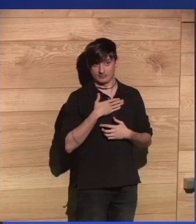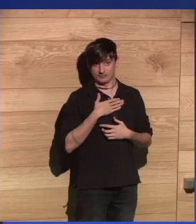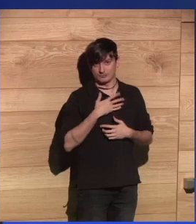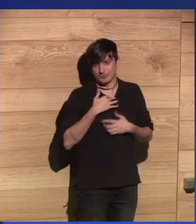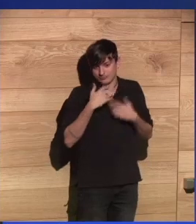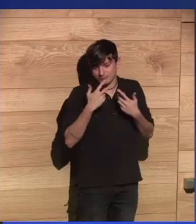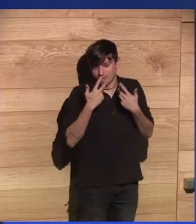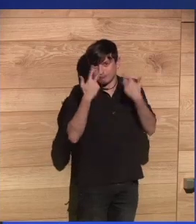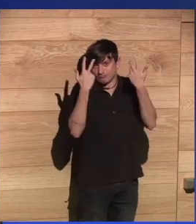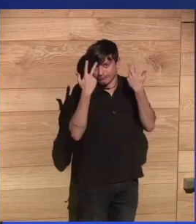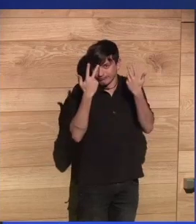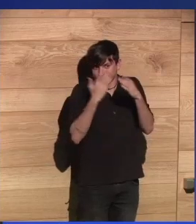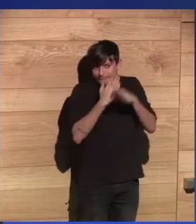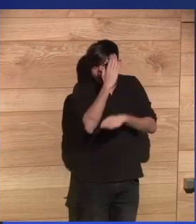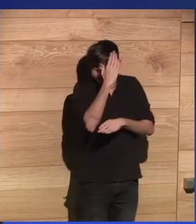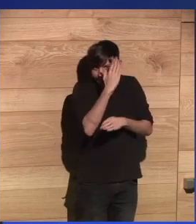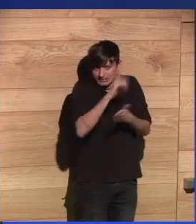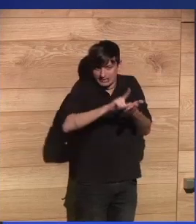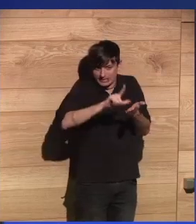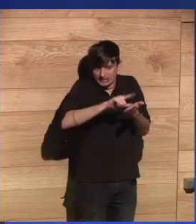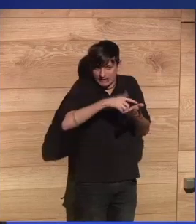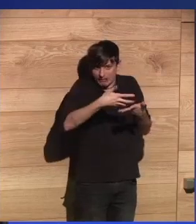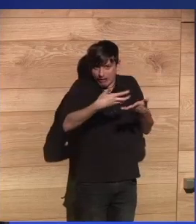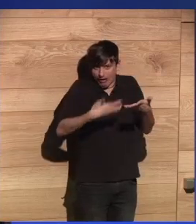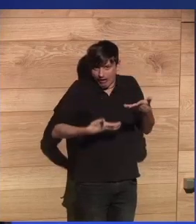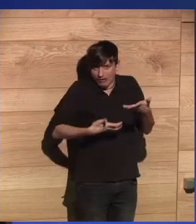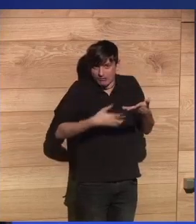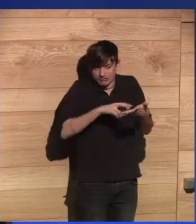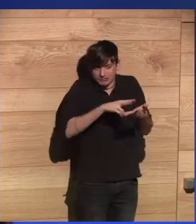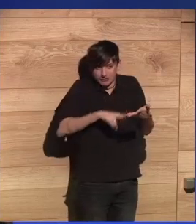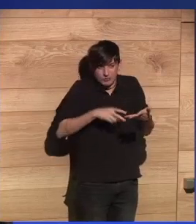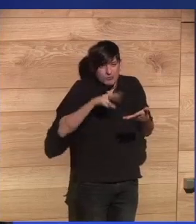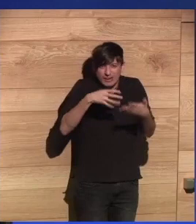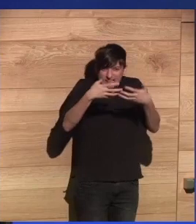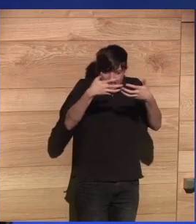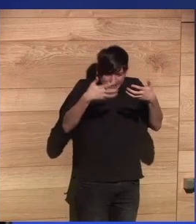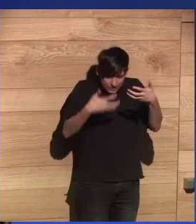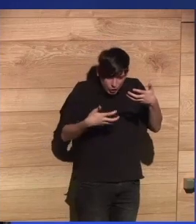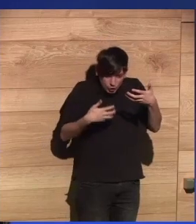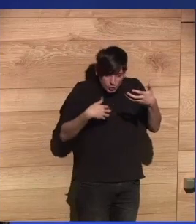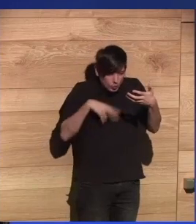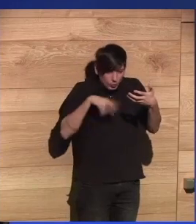voy a permitir hacer un pequeño inciso literario, porque nunca nos fijamos en los textos muchos